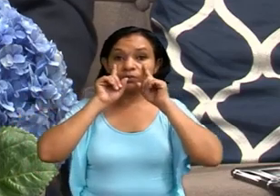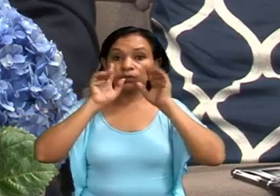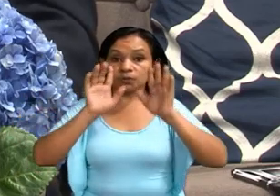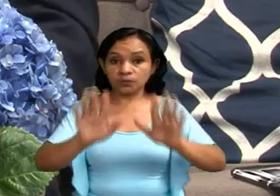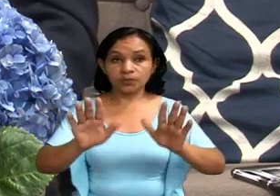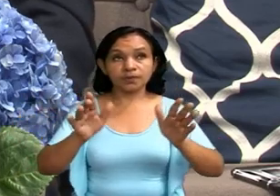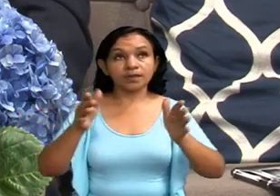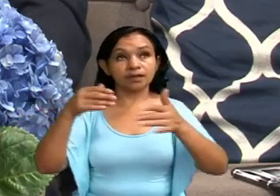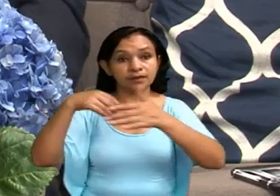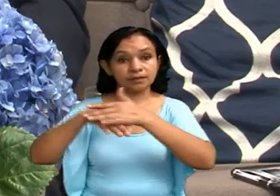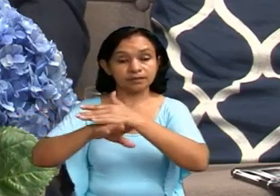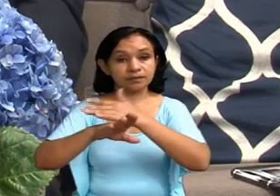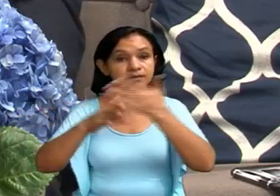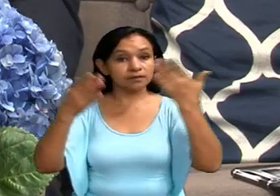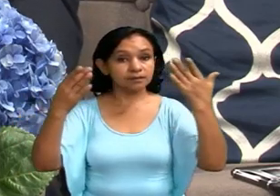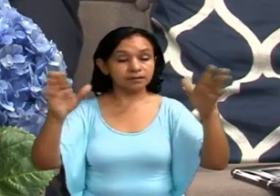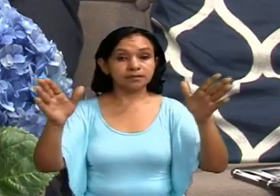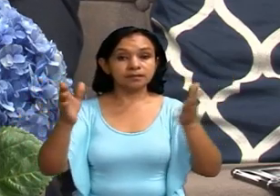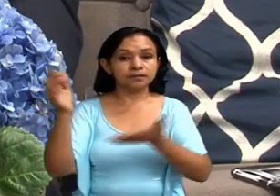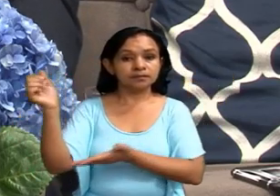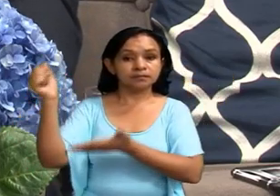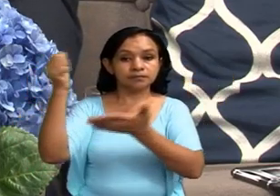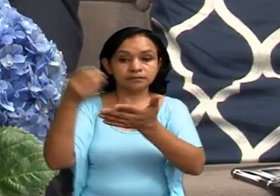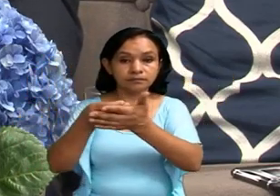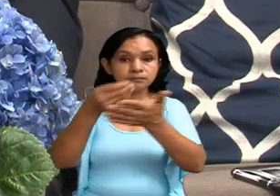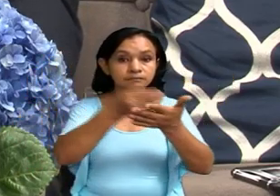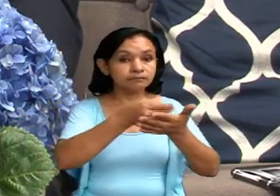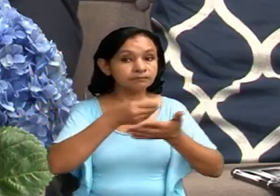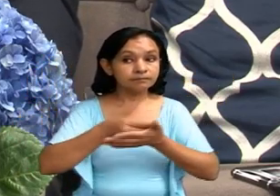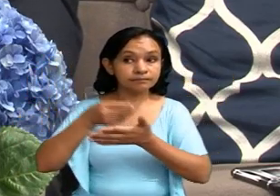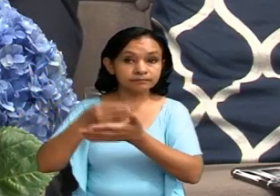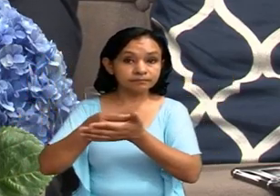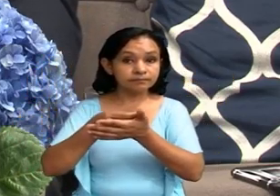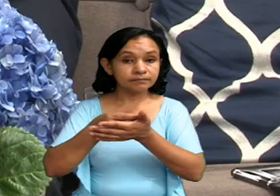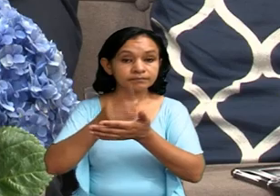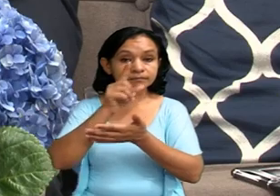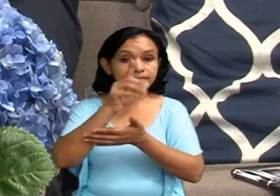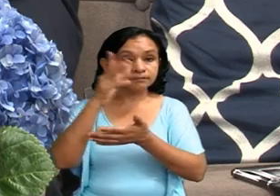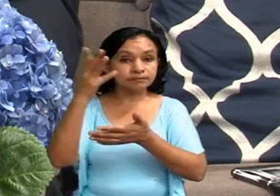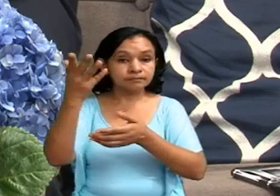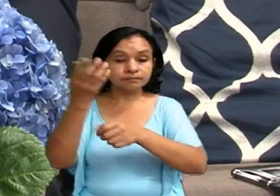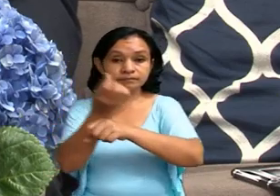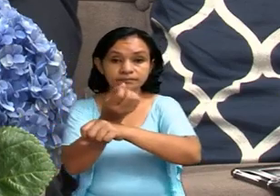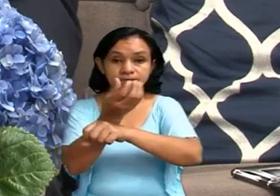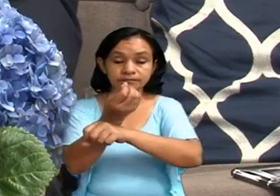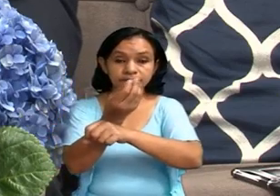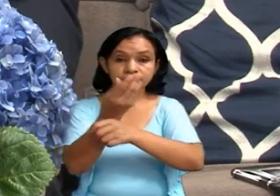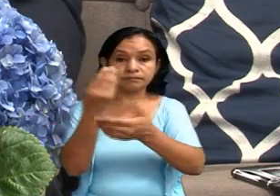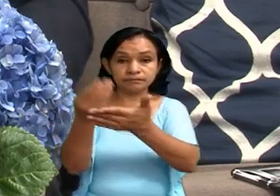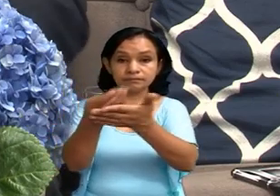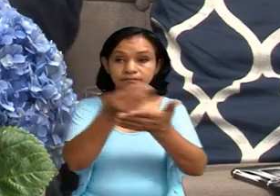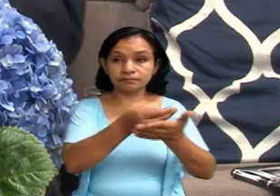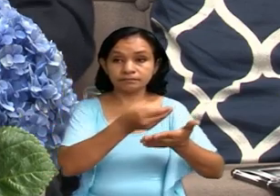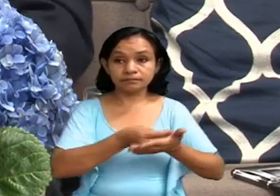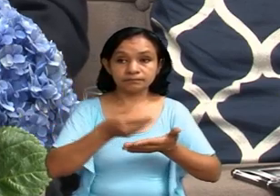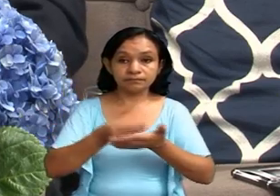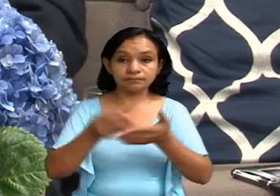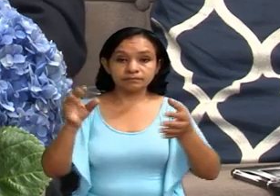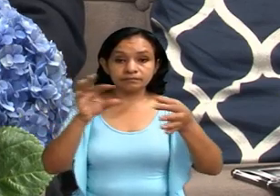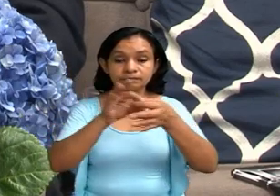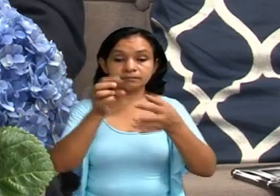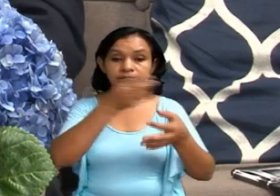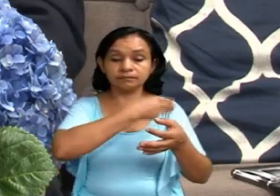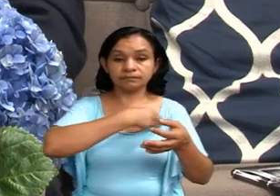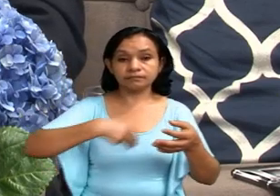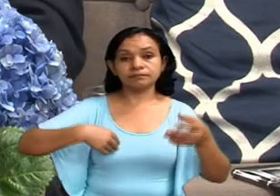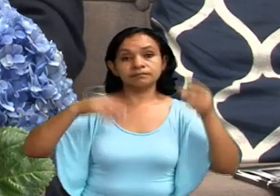porque entre toda la inversión que se hicieron de las 19 alcaldías para comprar los instrumentos, en alianza con el Ministerio de